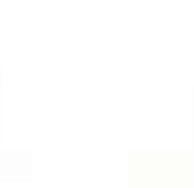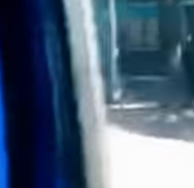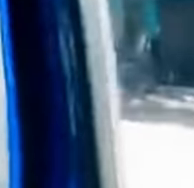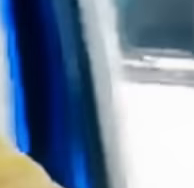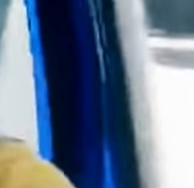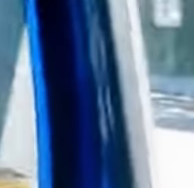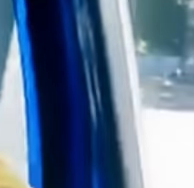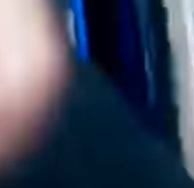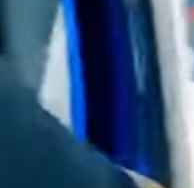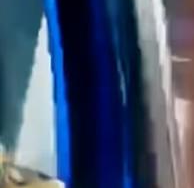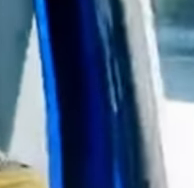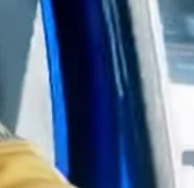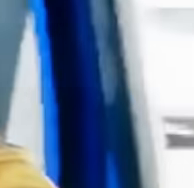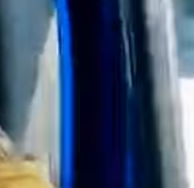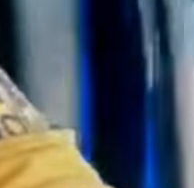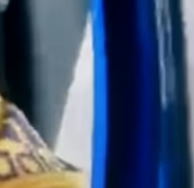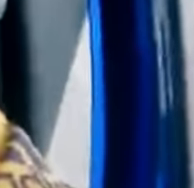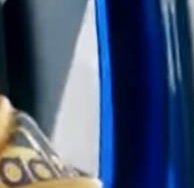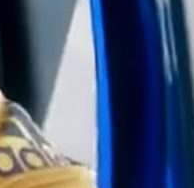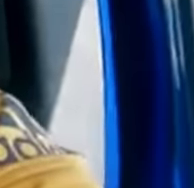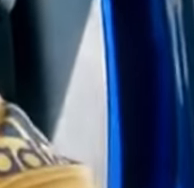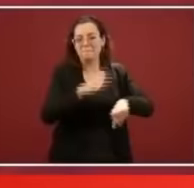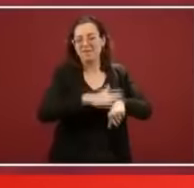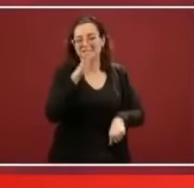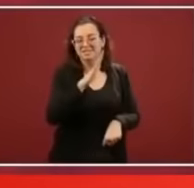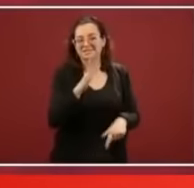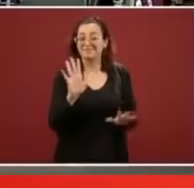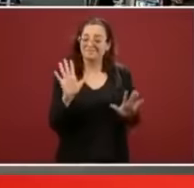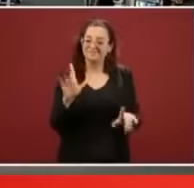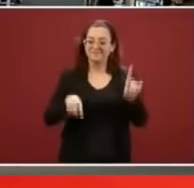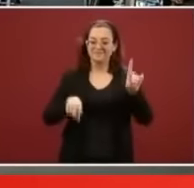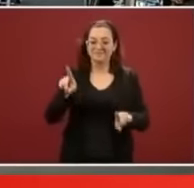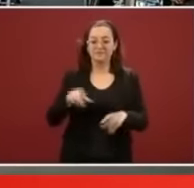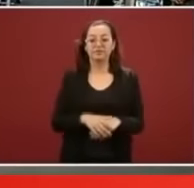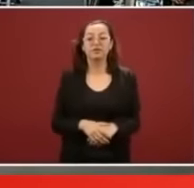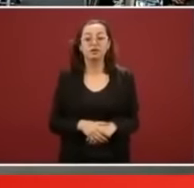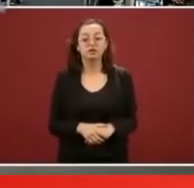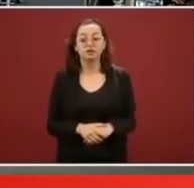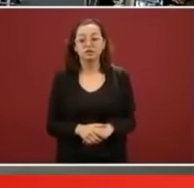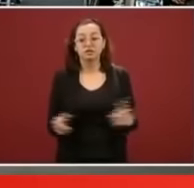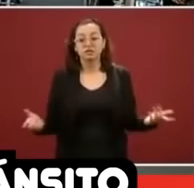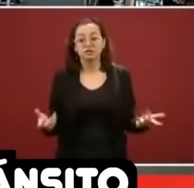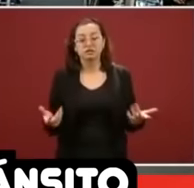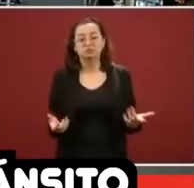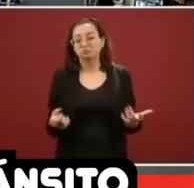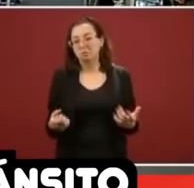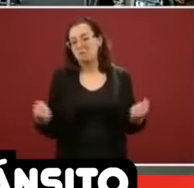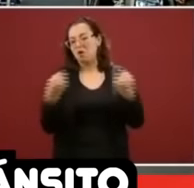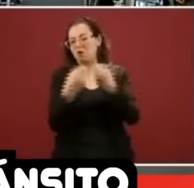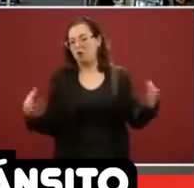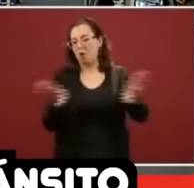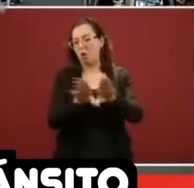con Estados Unidos. Eso le preguntan. Escúchenmelo. Se habla de un cierre parcial de viajes no esenciales, evidentemente